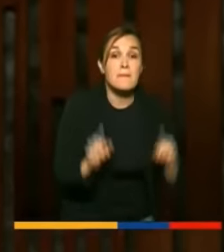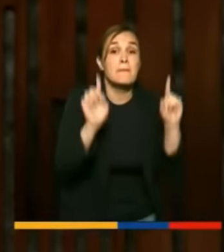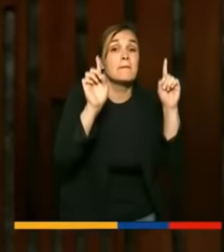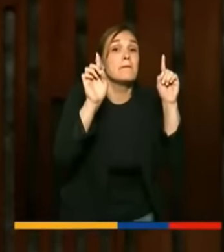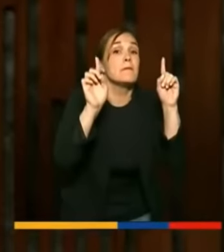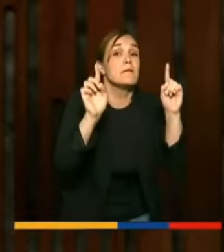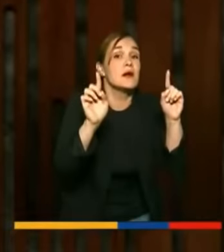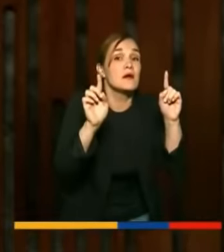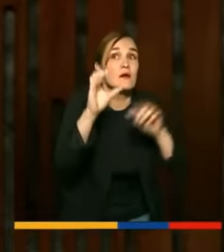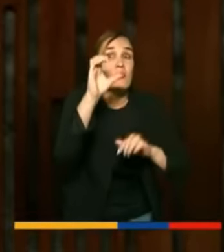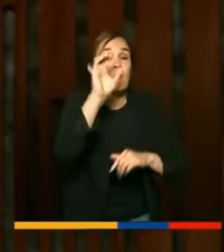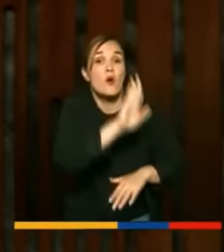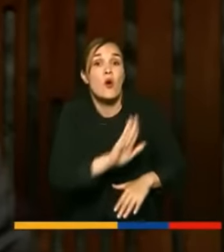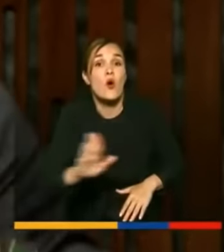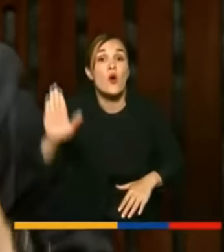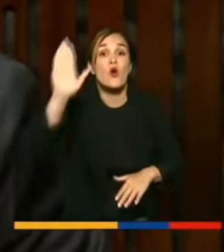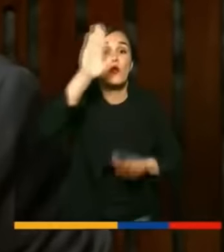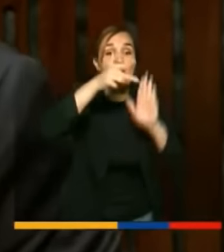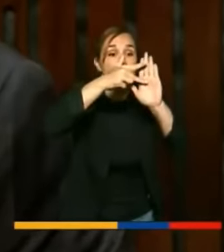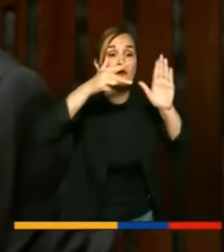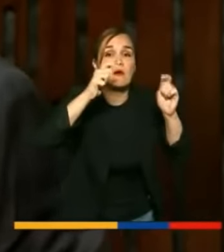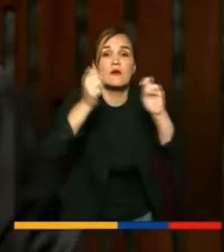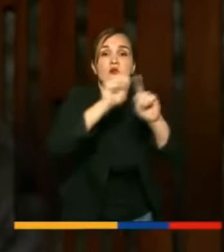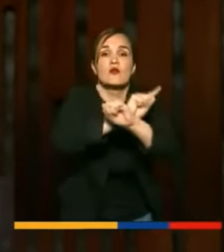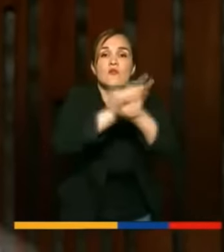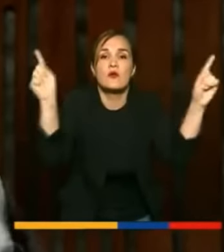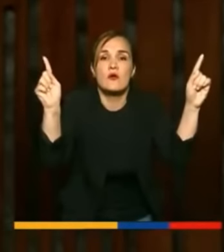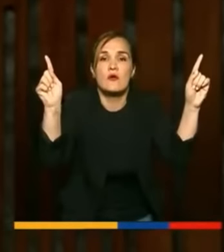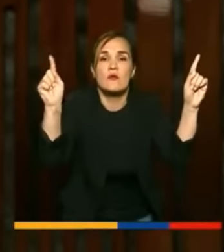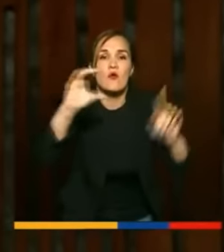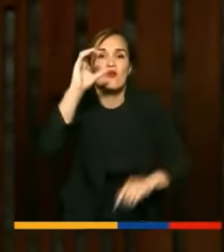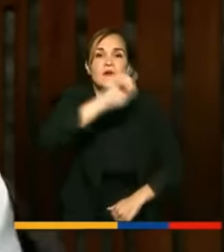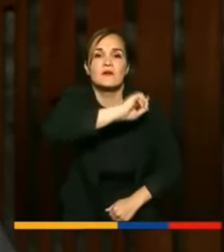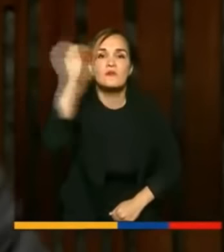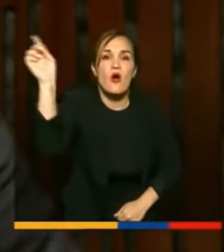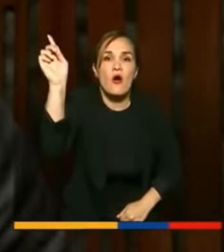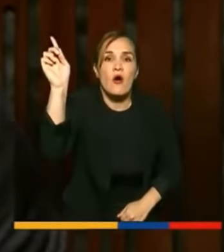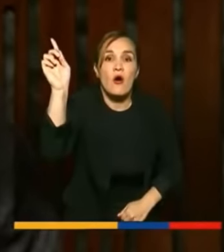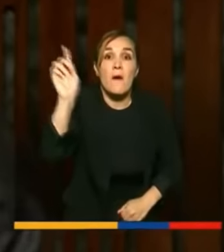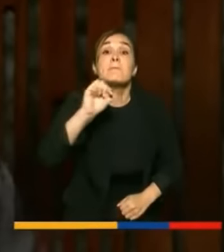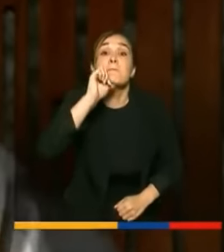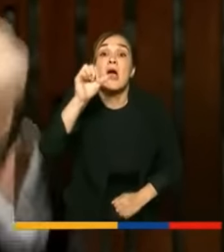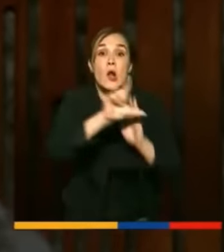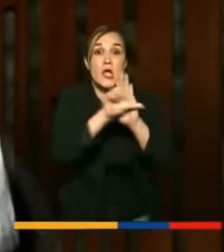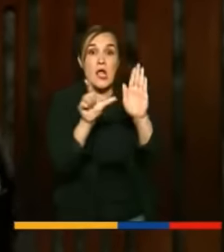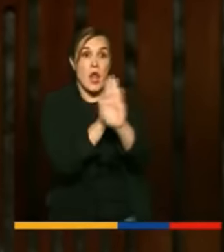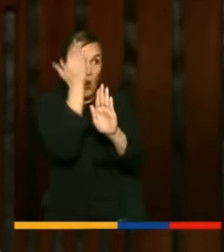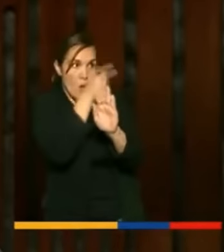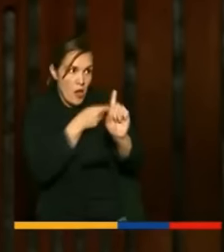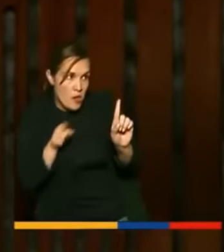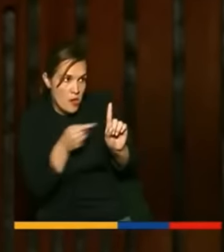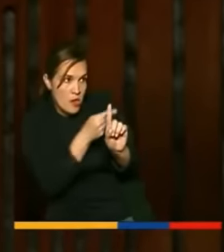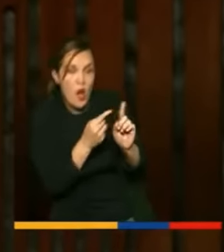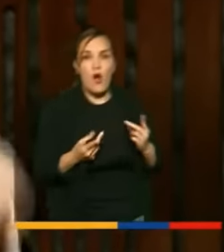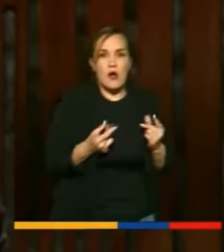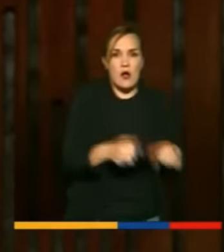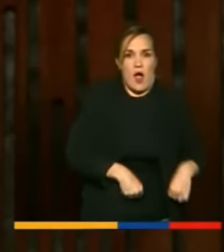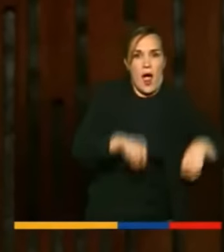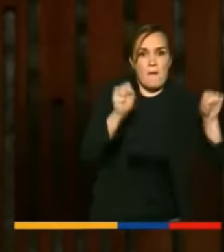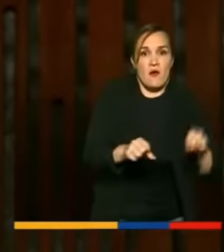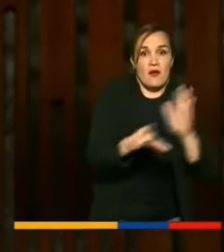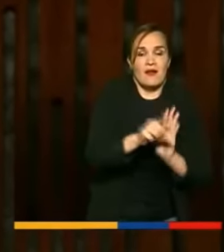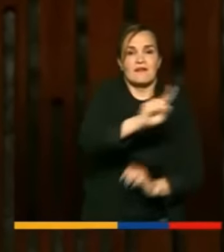en Colombia no habrá constituyente y por fuera de la ley mucho menos, y tampoco un fast track que